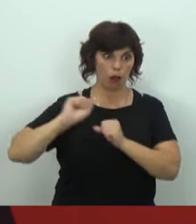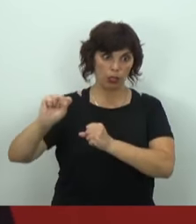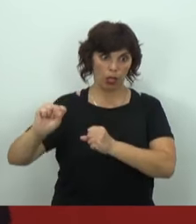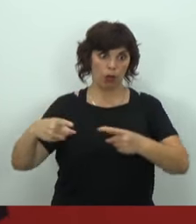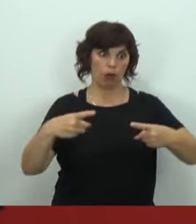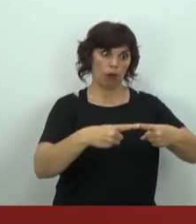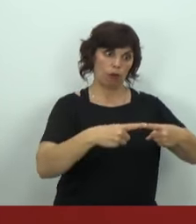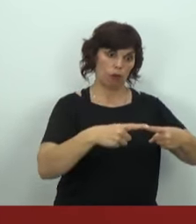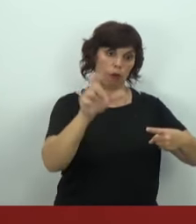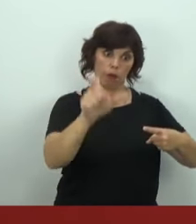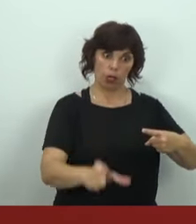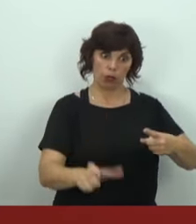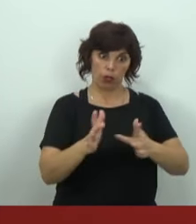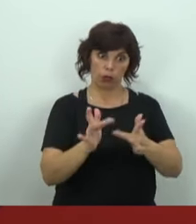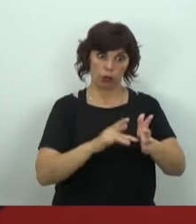Ten cuidado